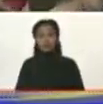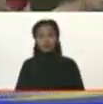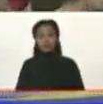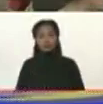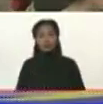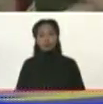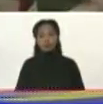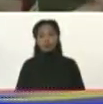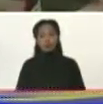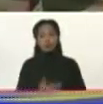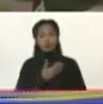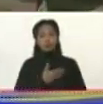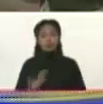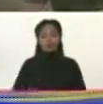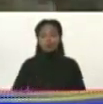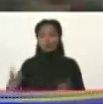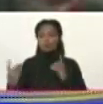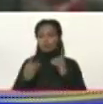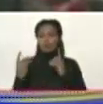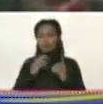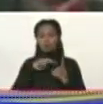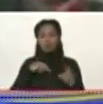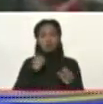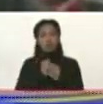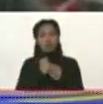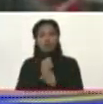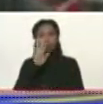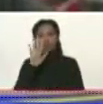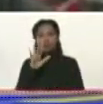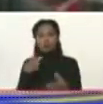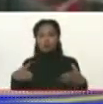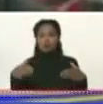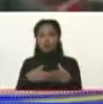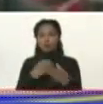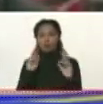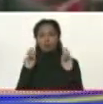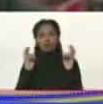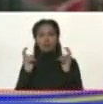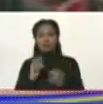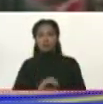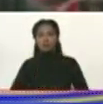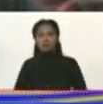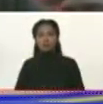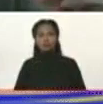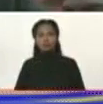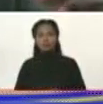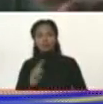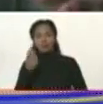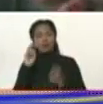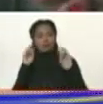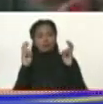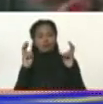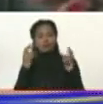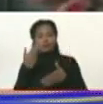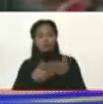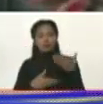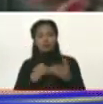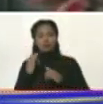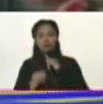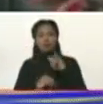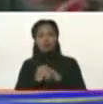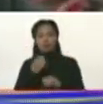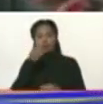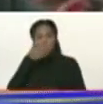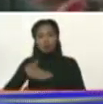Presidente, en el debate trabajamos cinco mesas, cinco temas. El primer tema fue el decenio internacional de los